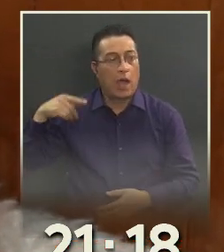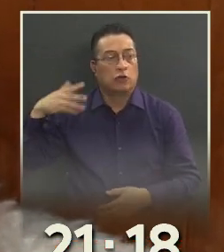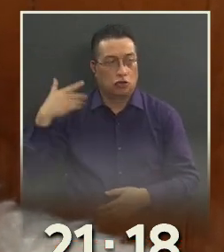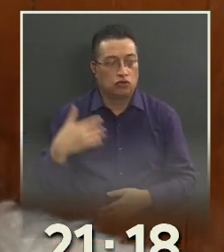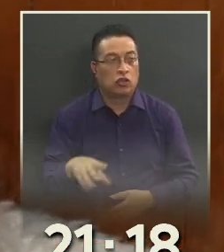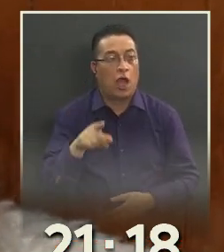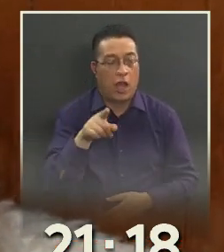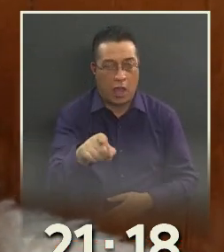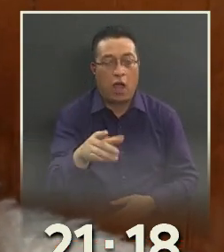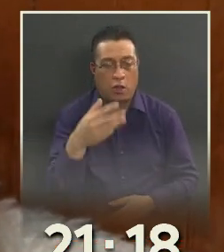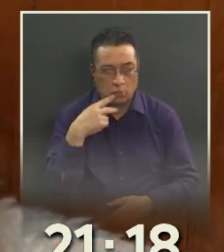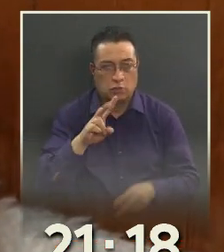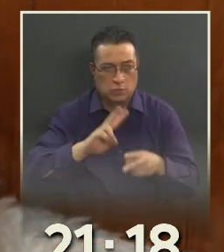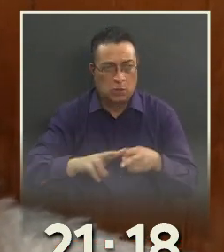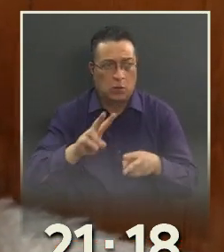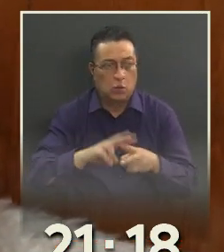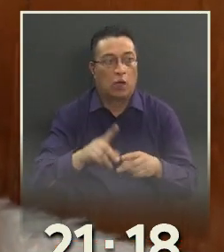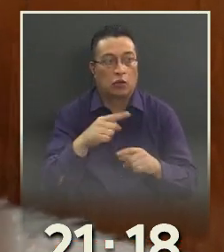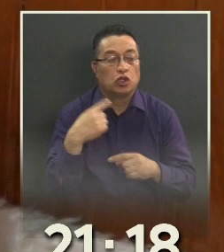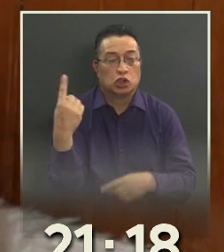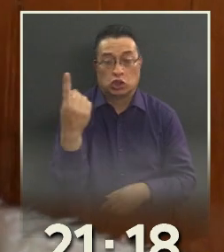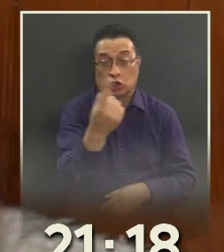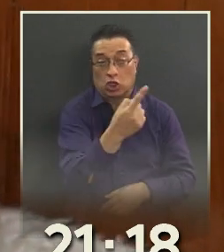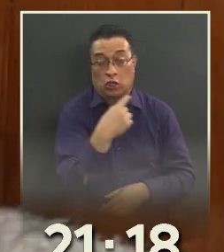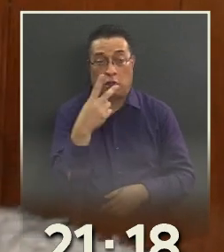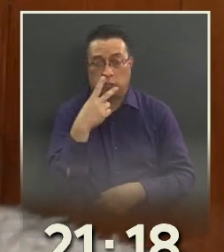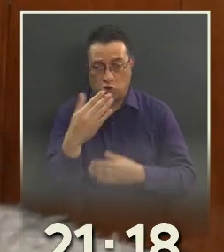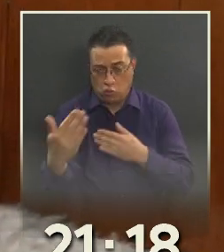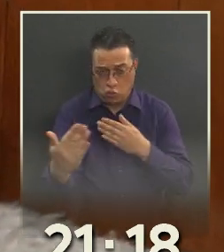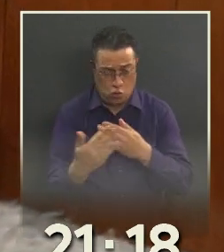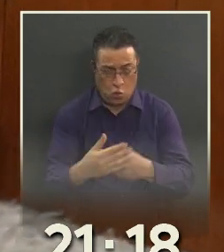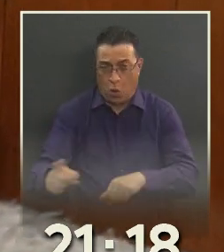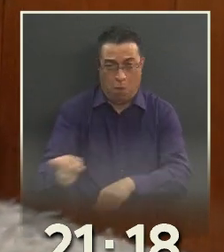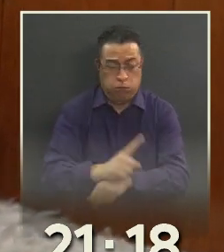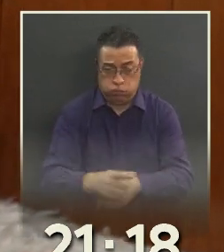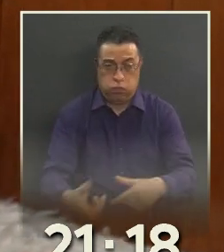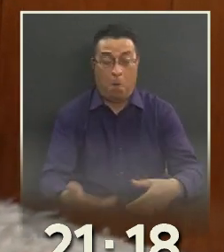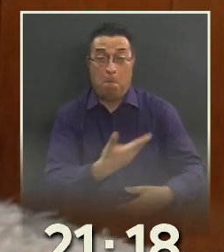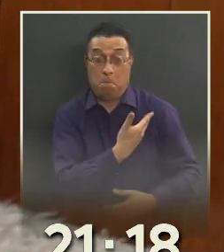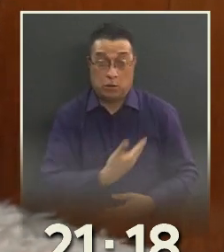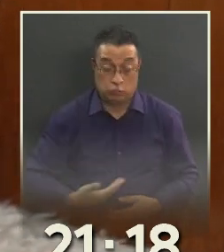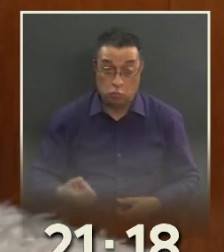para algo así. Yo me imagino que nadie lo vio venir tan rápido, ¿no? Pero